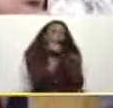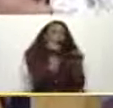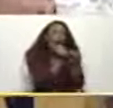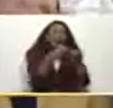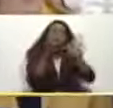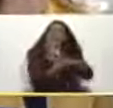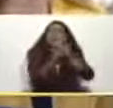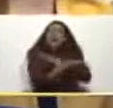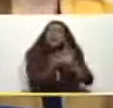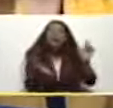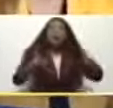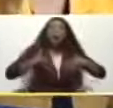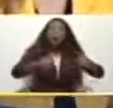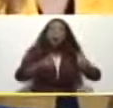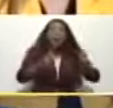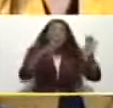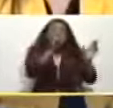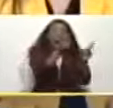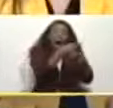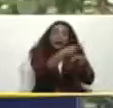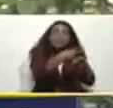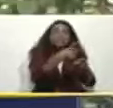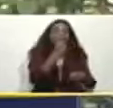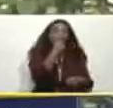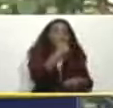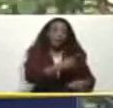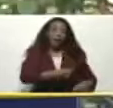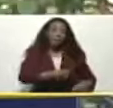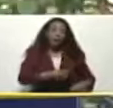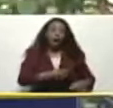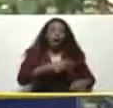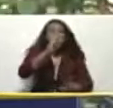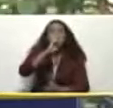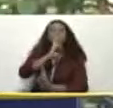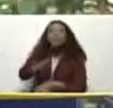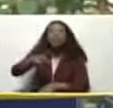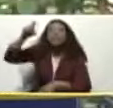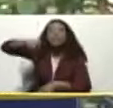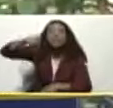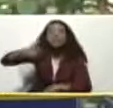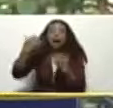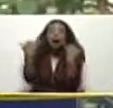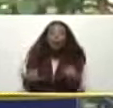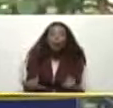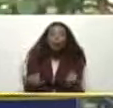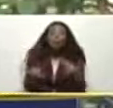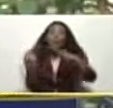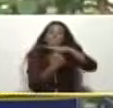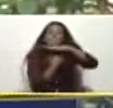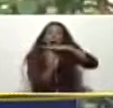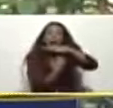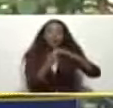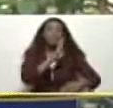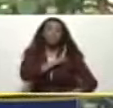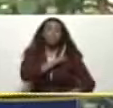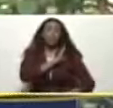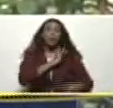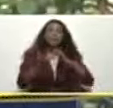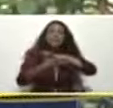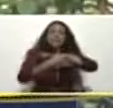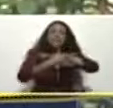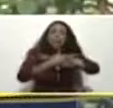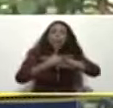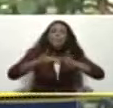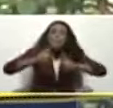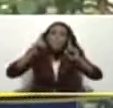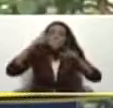trabajando. Ese trabajo de investigación no es un hecho individual. Responde a la necesidad de tener plataformas propias, tecnológicas, que